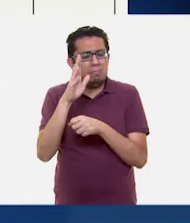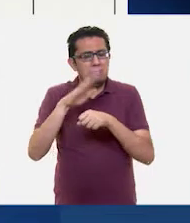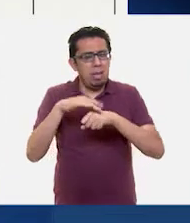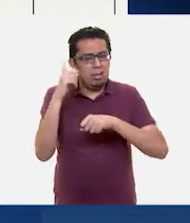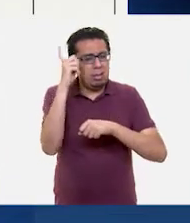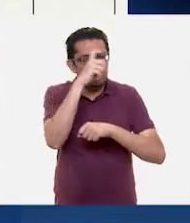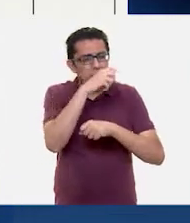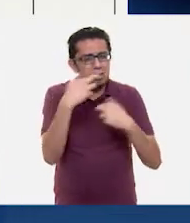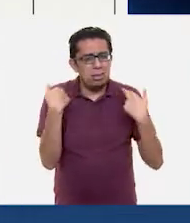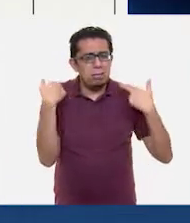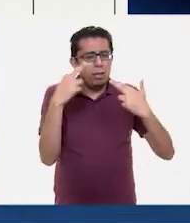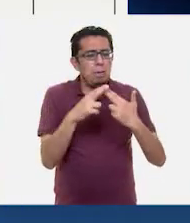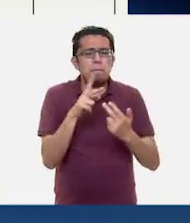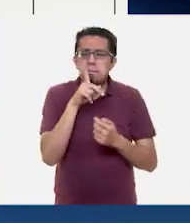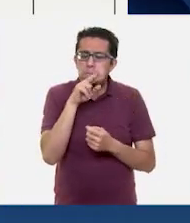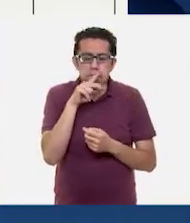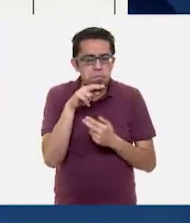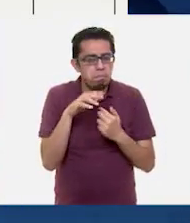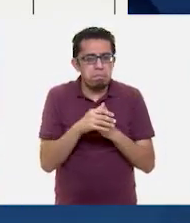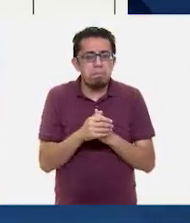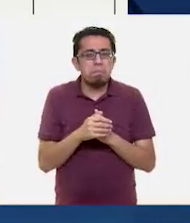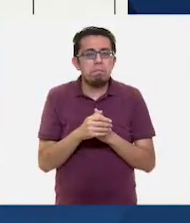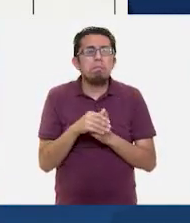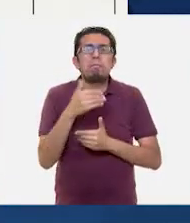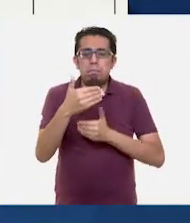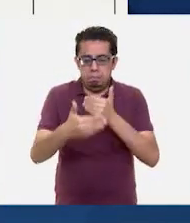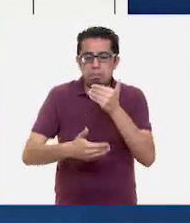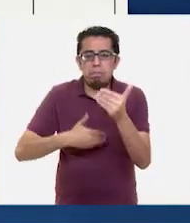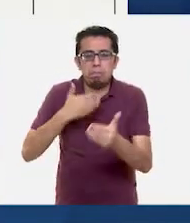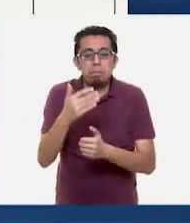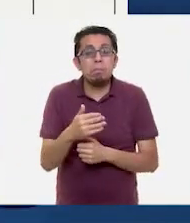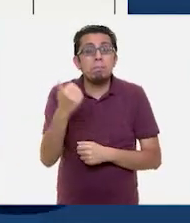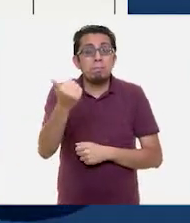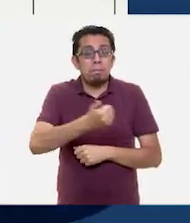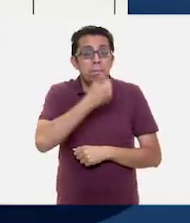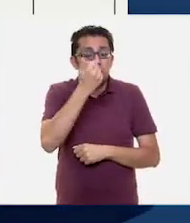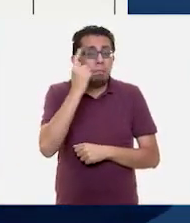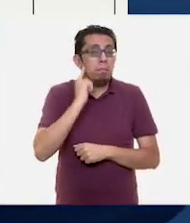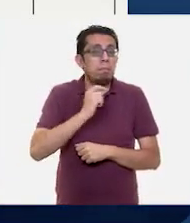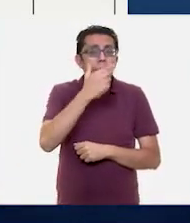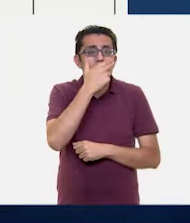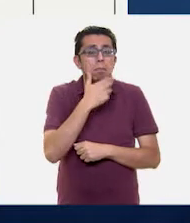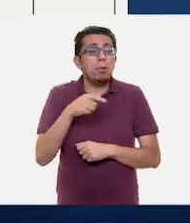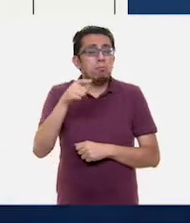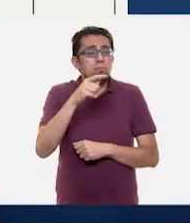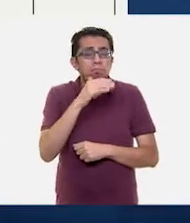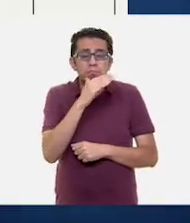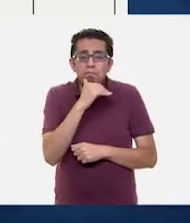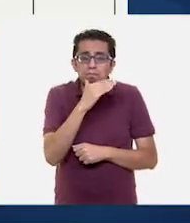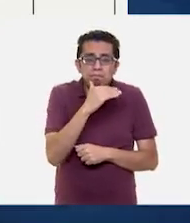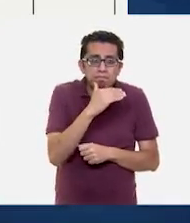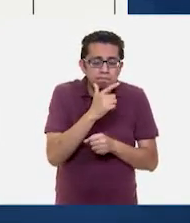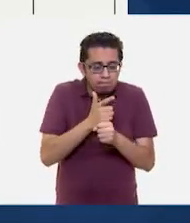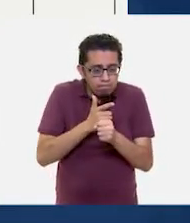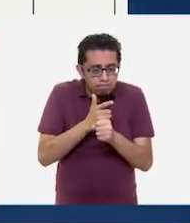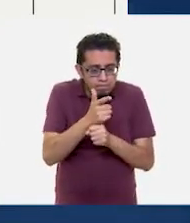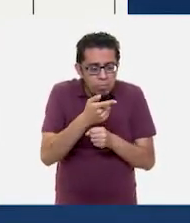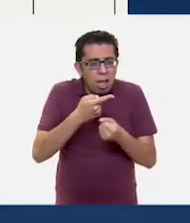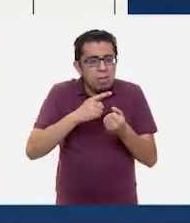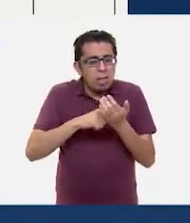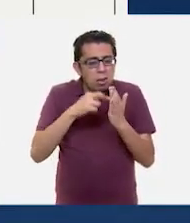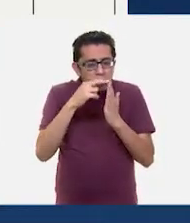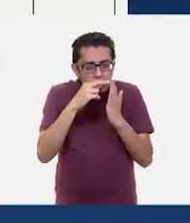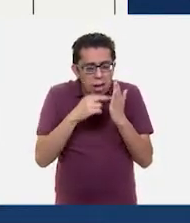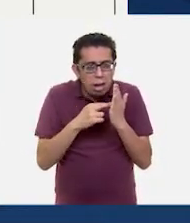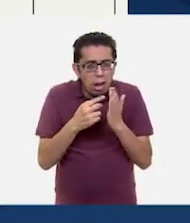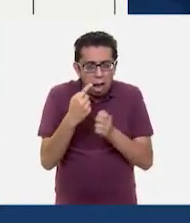No te preocupes, María, vamos, ahí vamos. Alumnos y alumnas, Si no pueden encontrar la regularidad